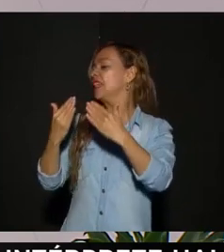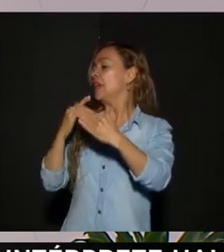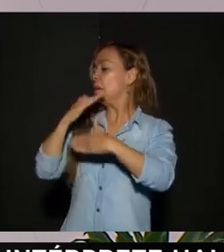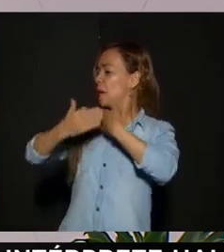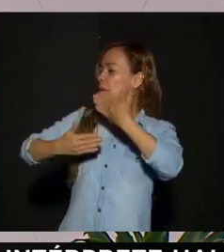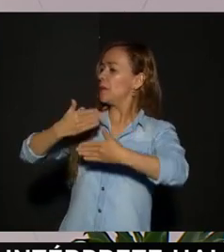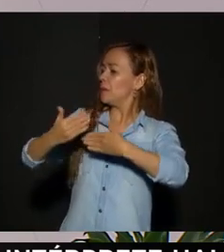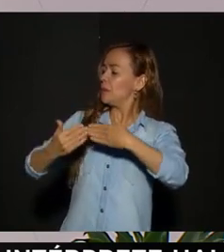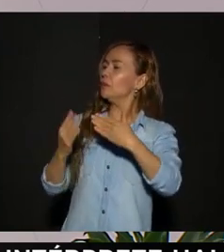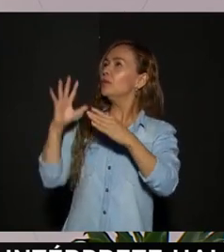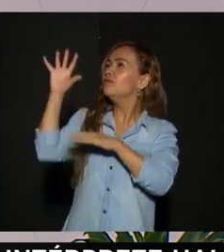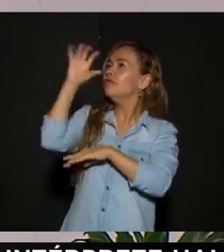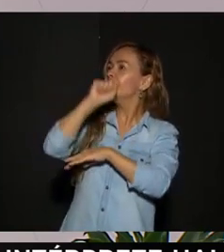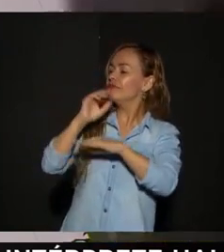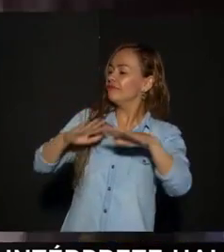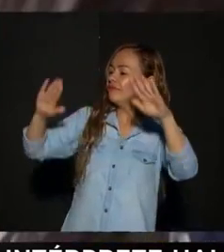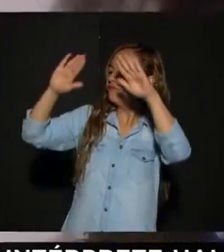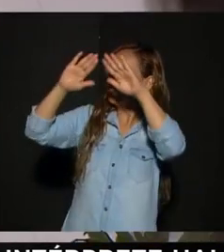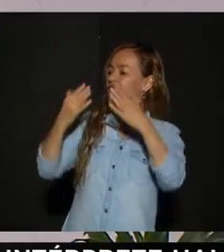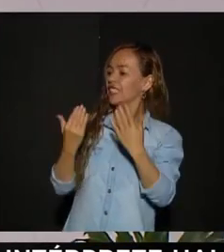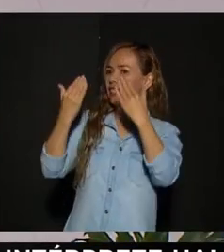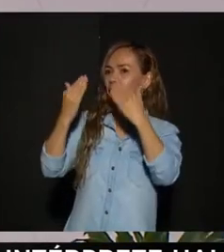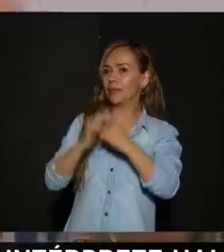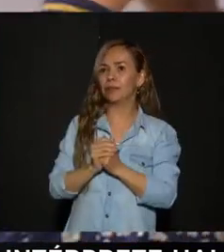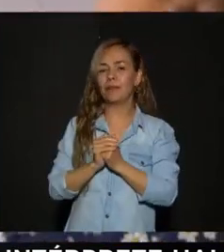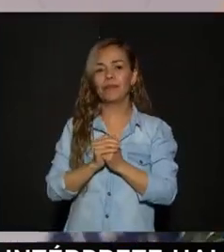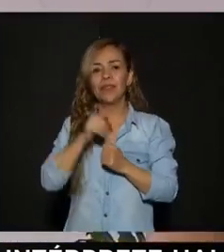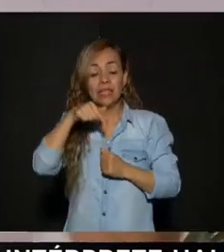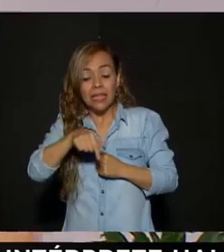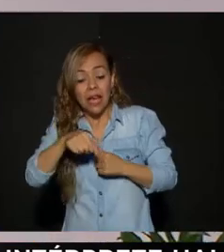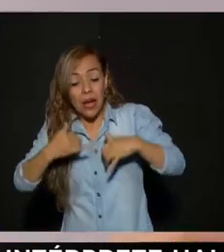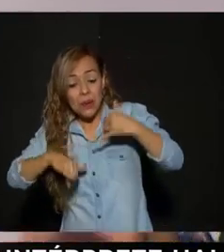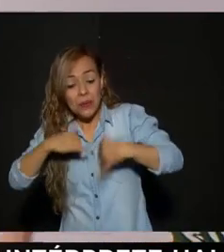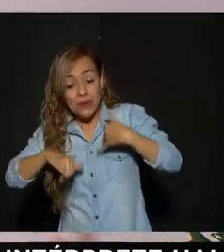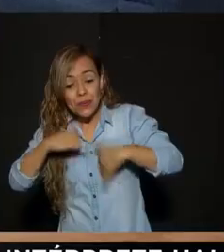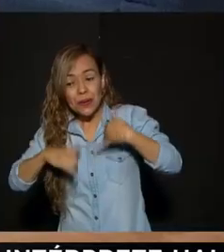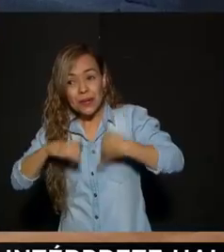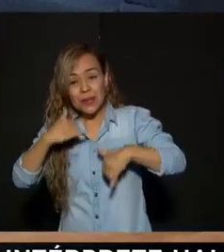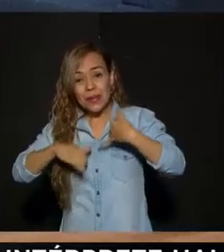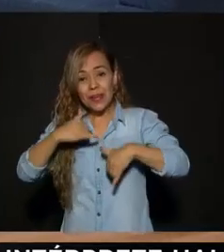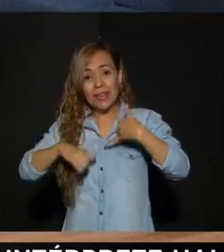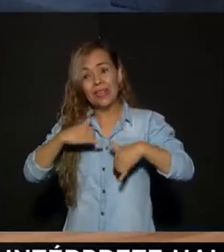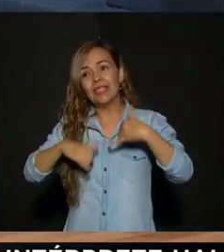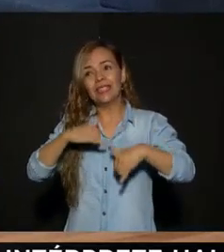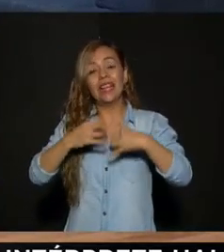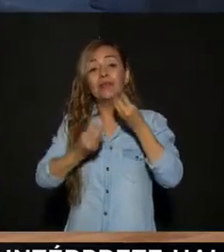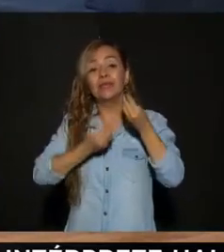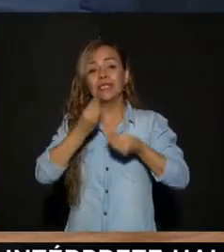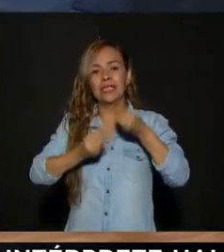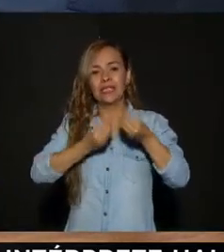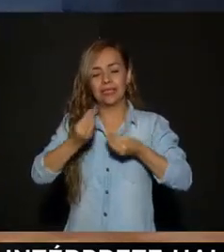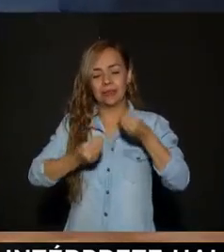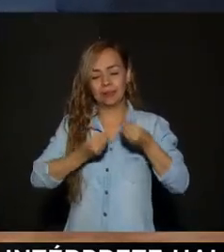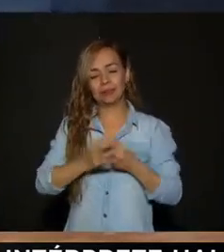y conocer más sobre el cielo. Bueno, usted me tenía otro juego acá. Sí, con el que íbamos a hacer todo esto, lo vamos a hacer de todas